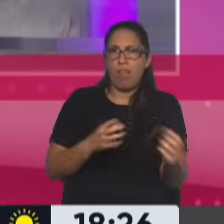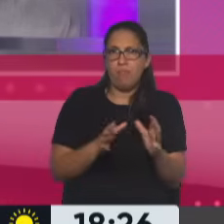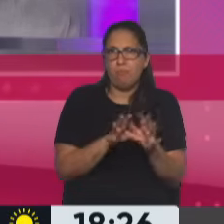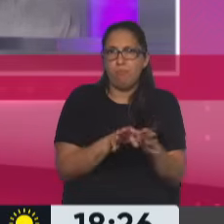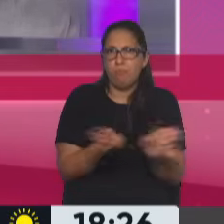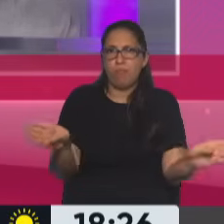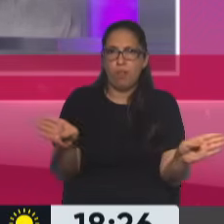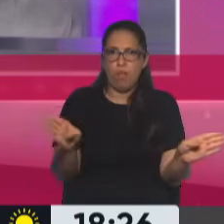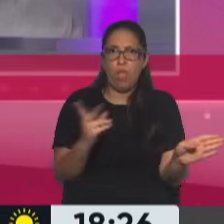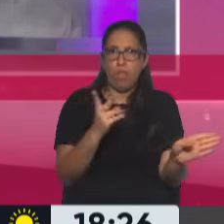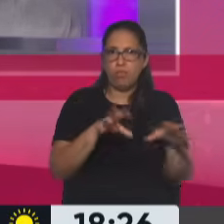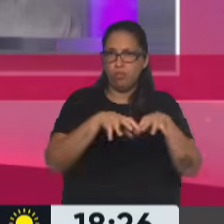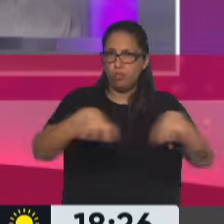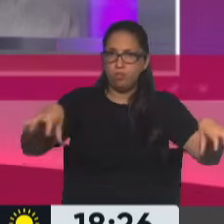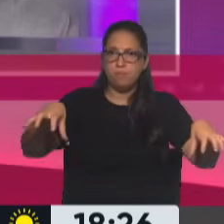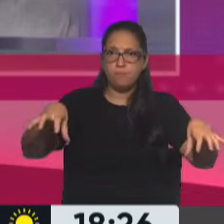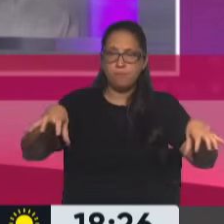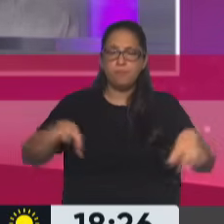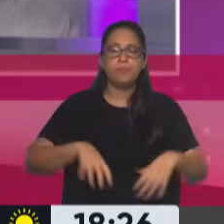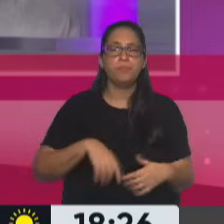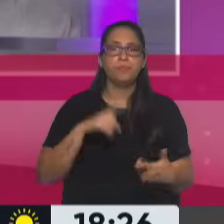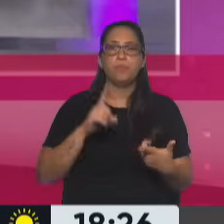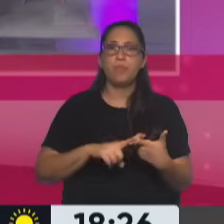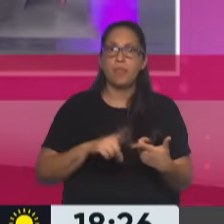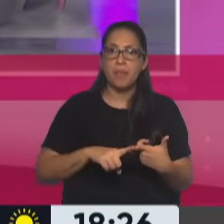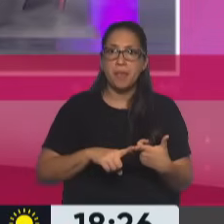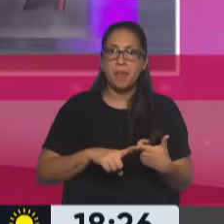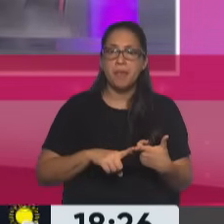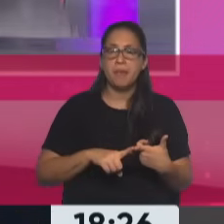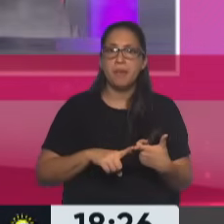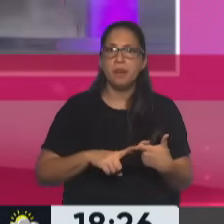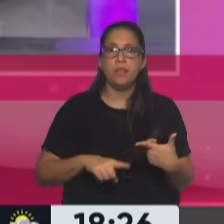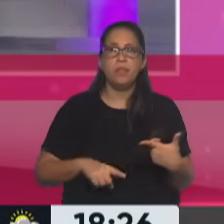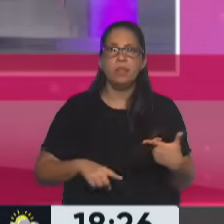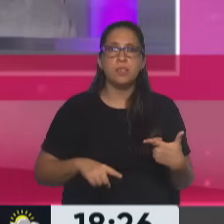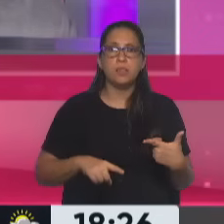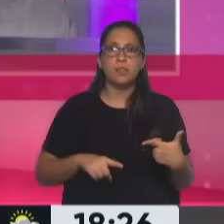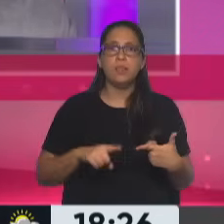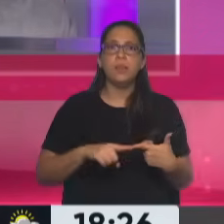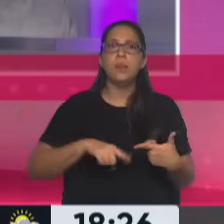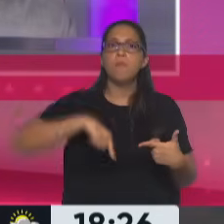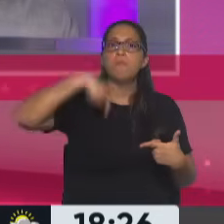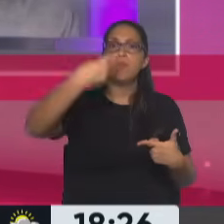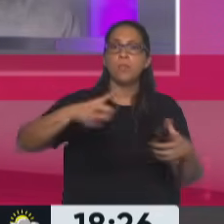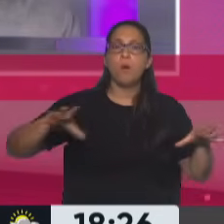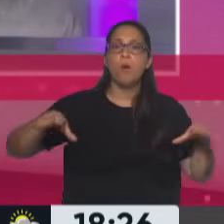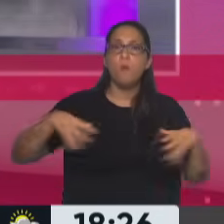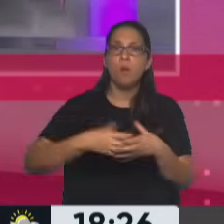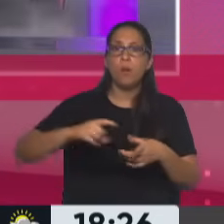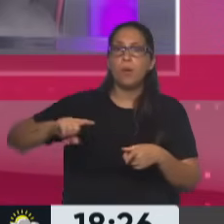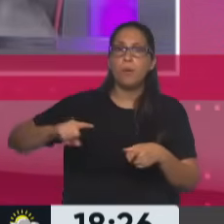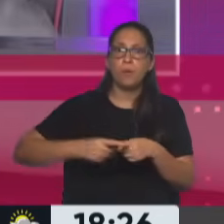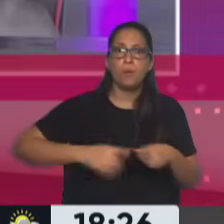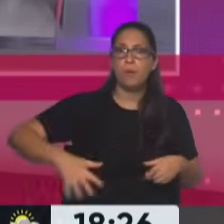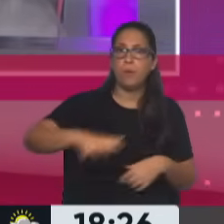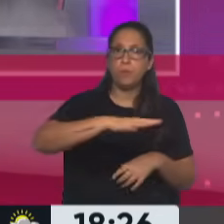discusión en la revista Foreign Affairs. La segunda discusión es cómo el bloque occidental se va a parar frente